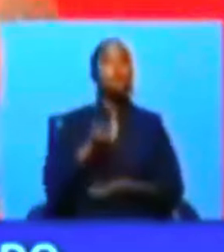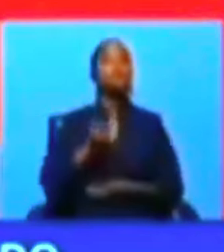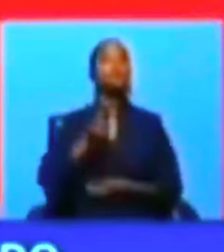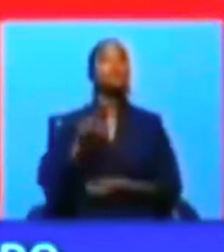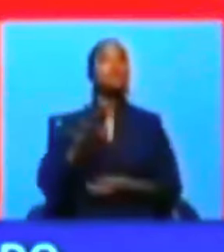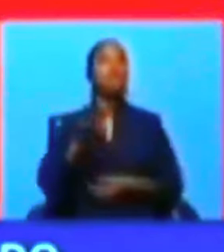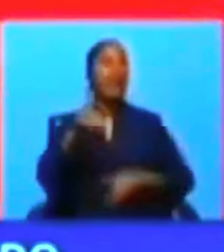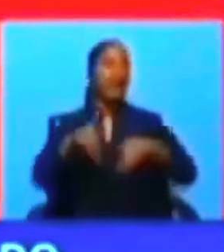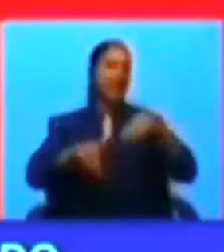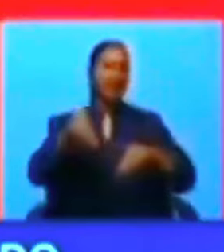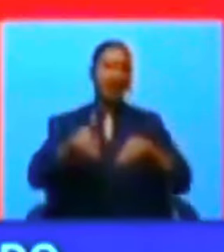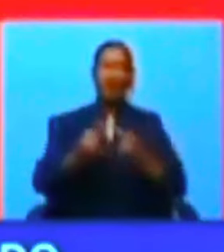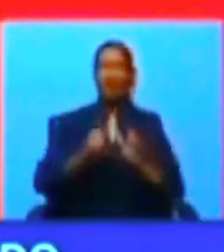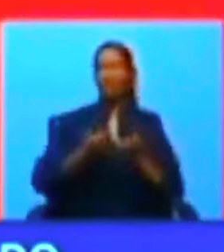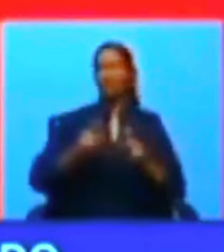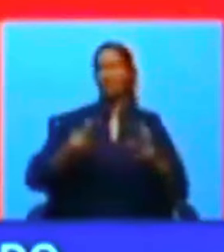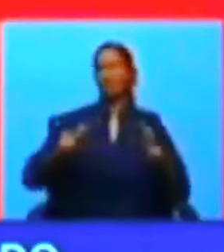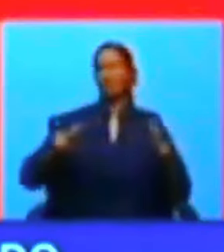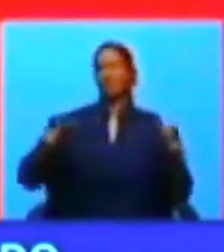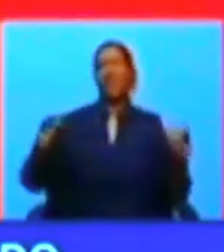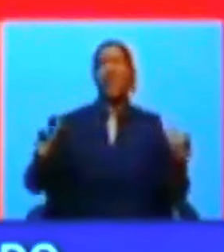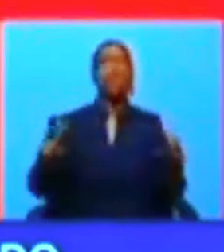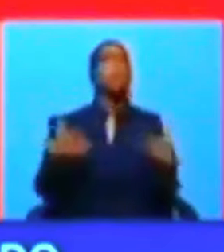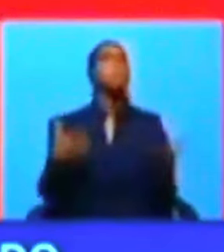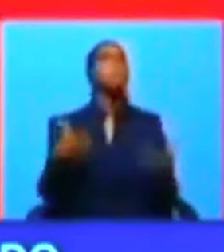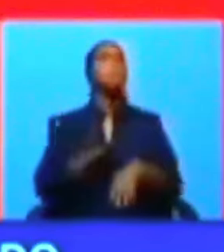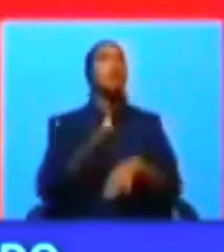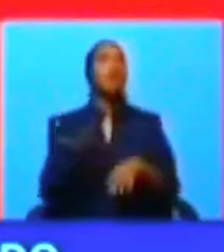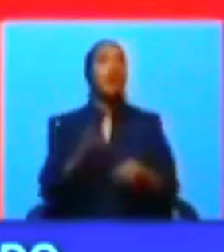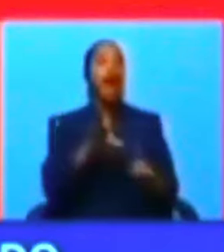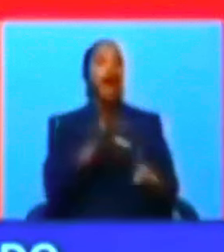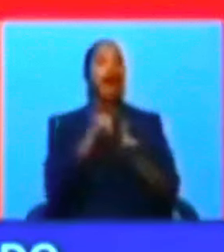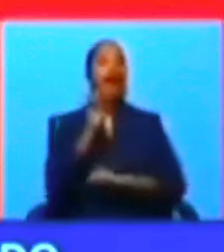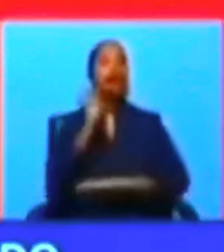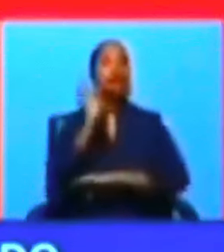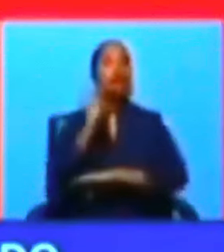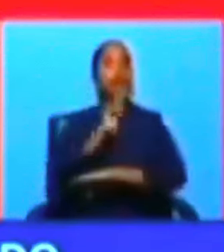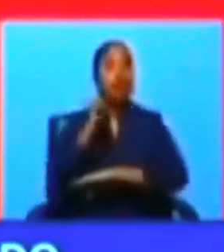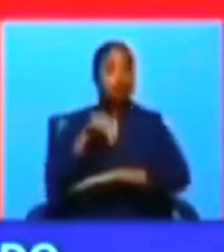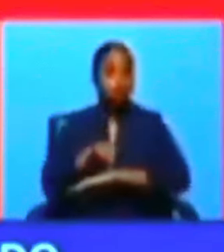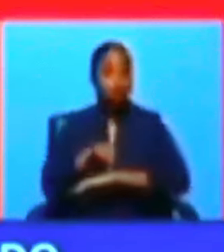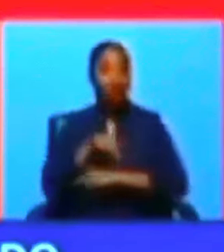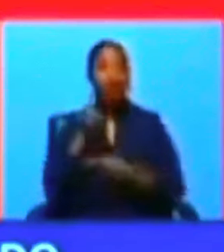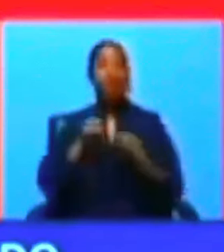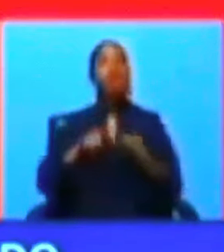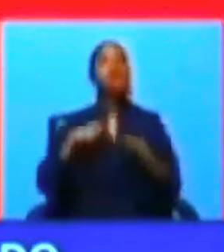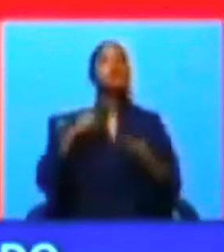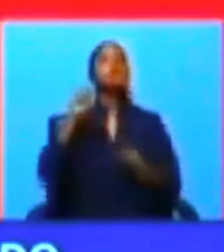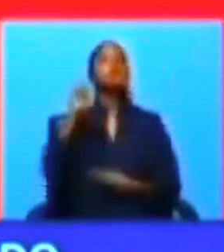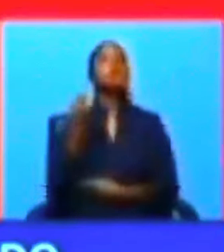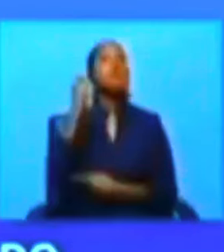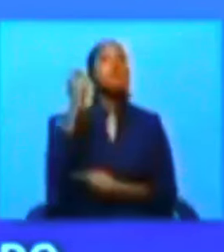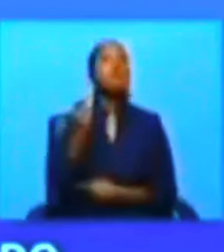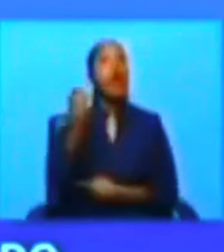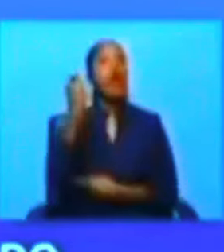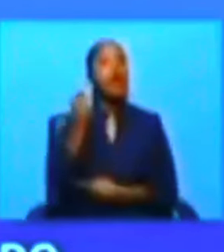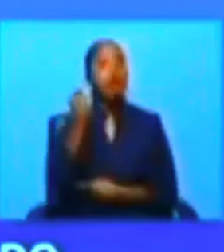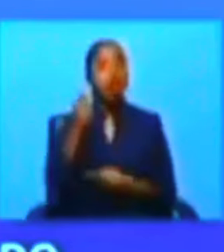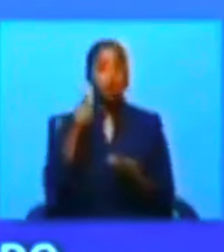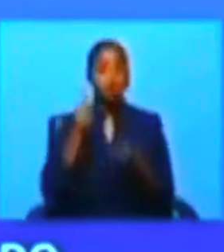las megaelecciones de 23 gobernadores, 335 alcaldías, 23 consejos legislativos